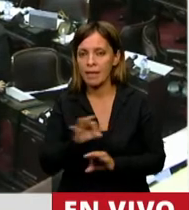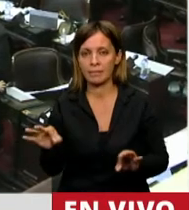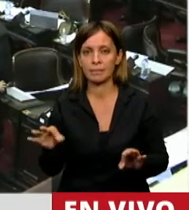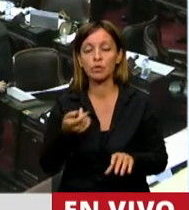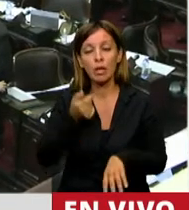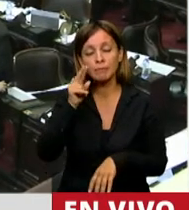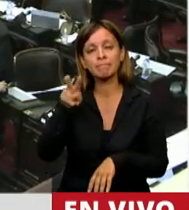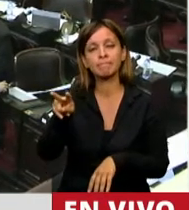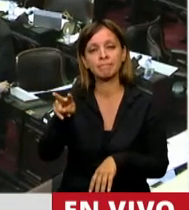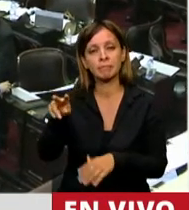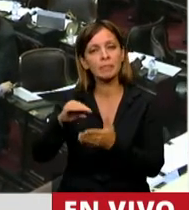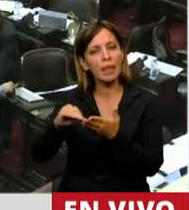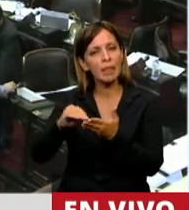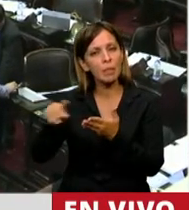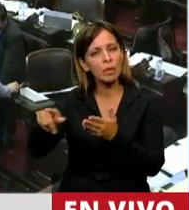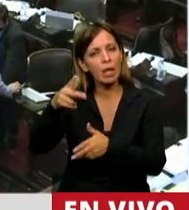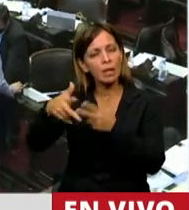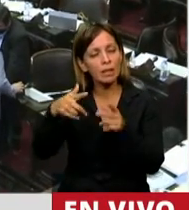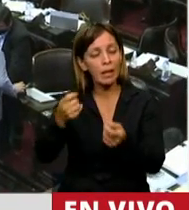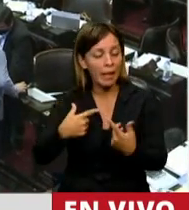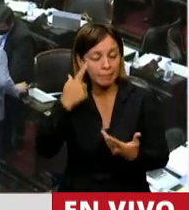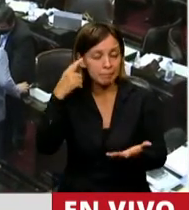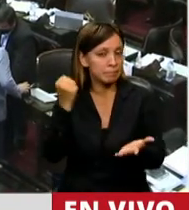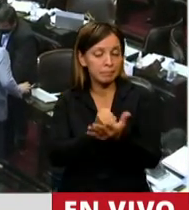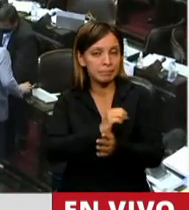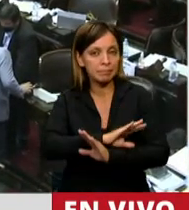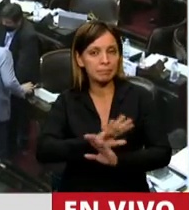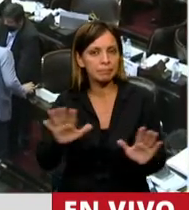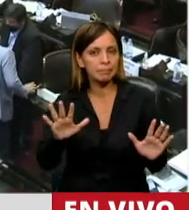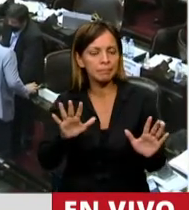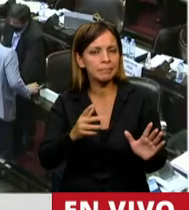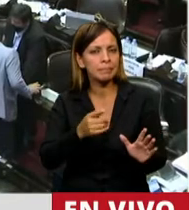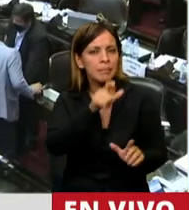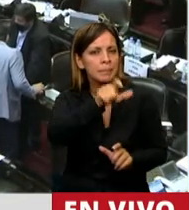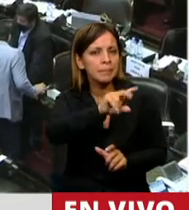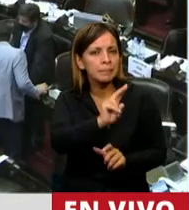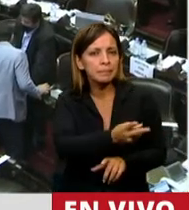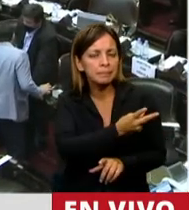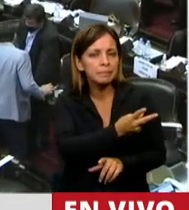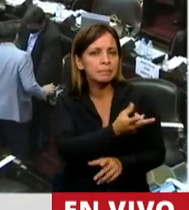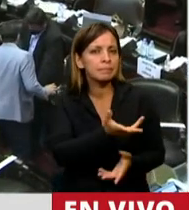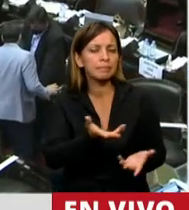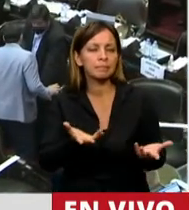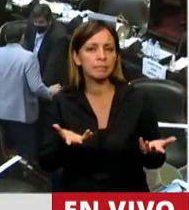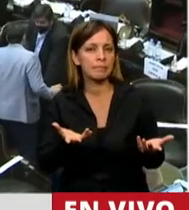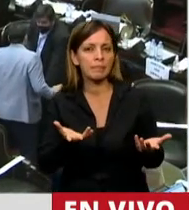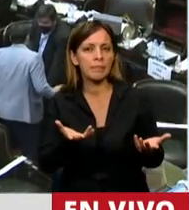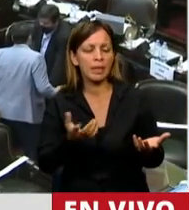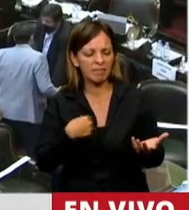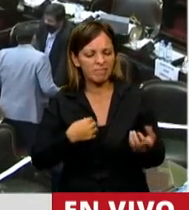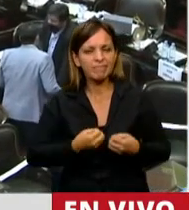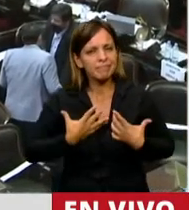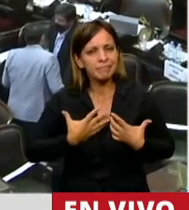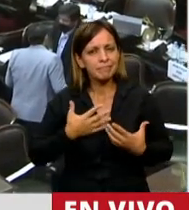del impacto que tiene la pérdida, no solo en lo